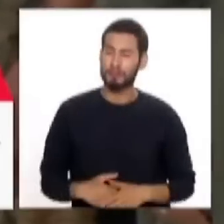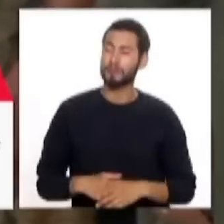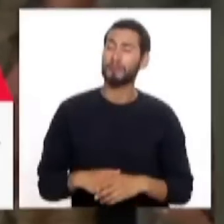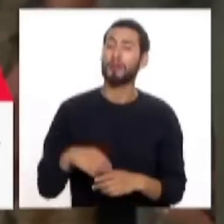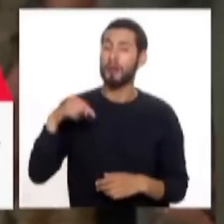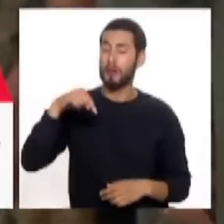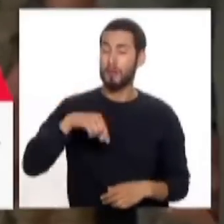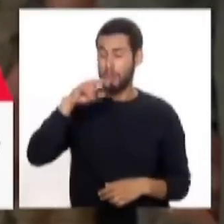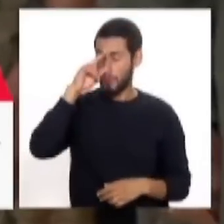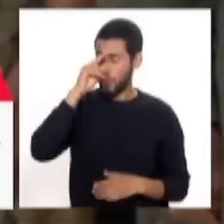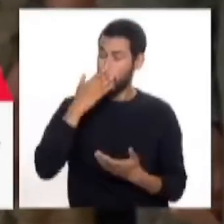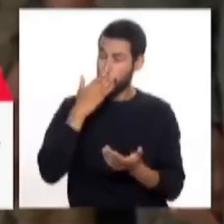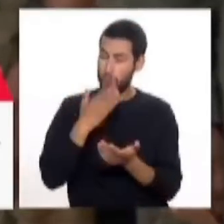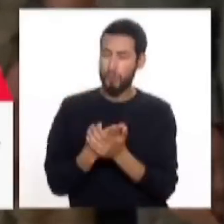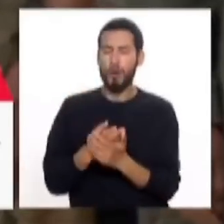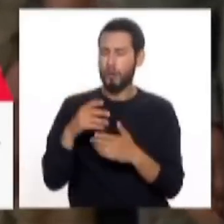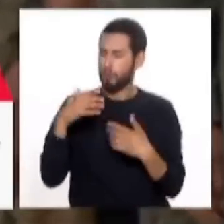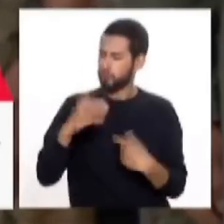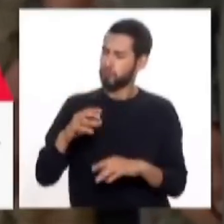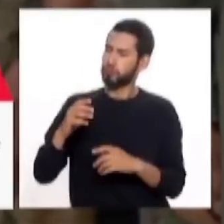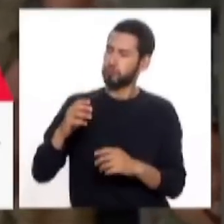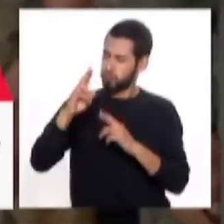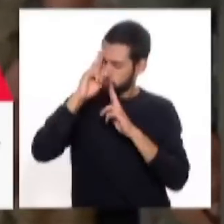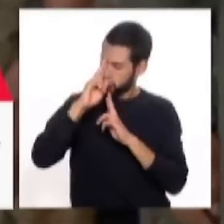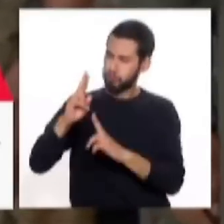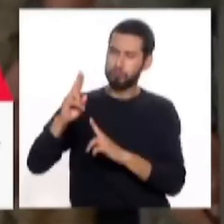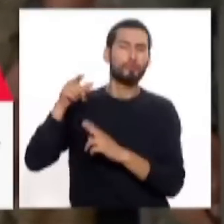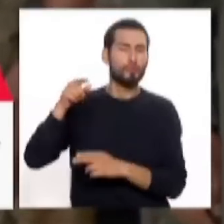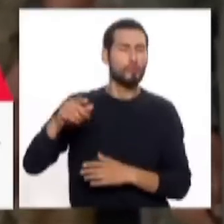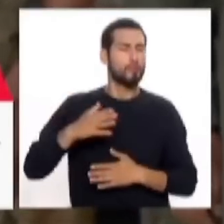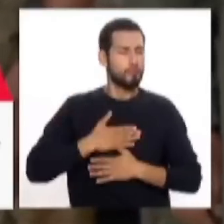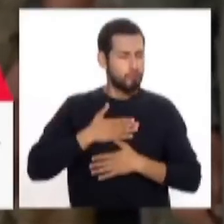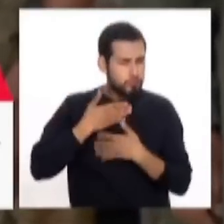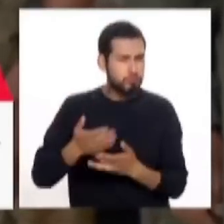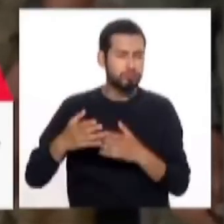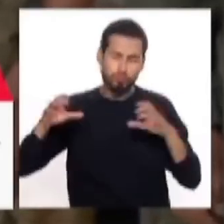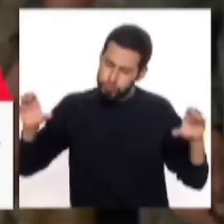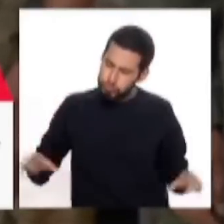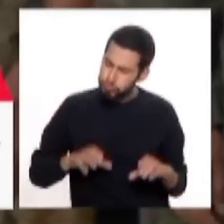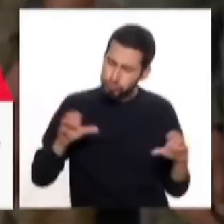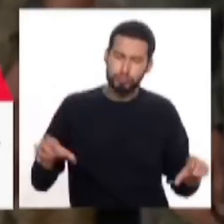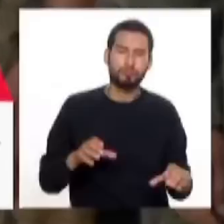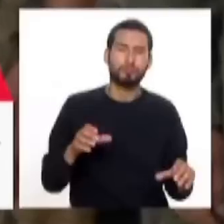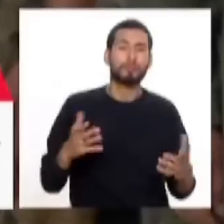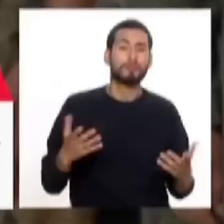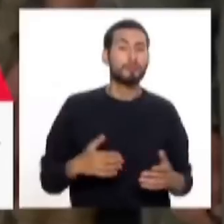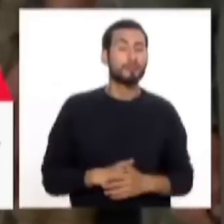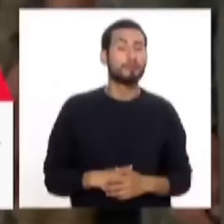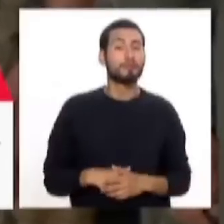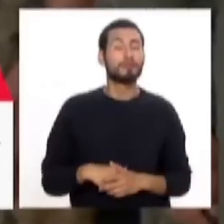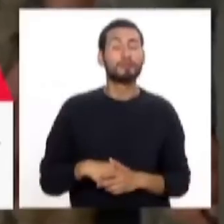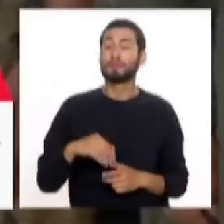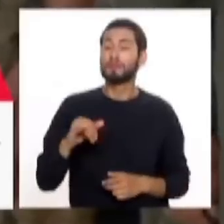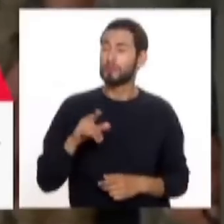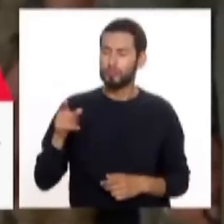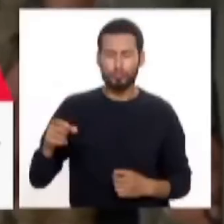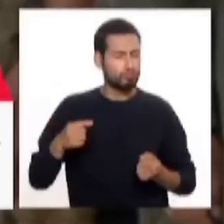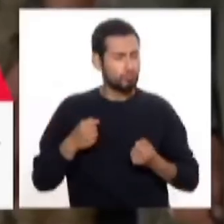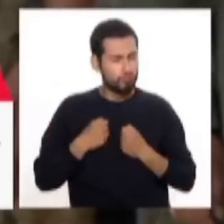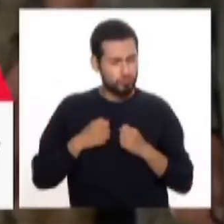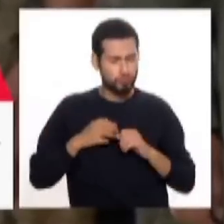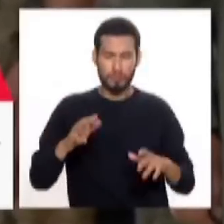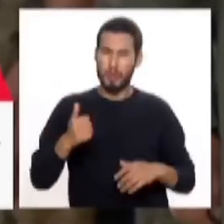su compromiso, su esfuerzo, su desempeño, incluso arriesgando